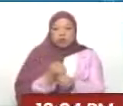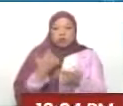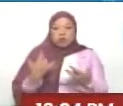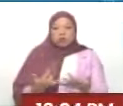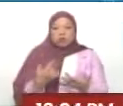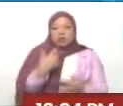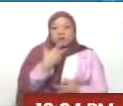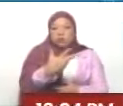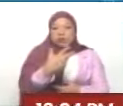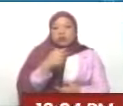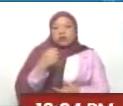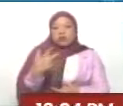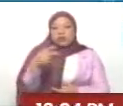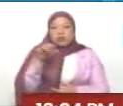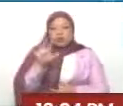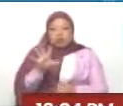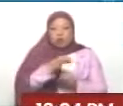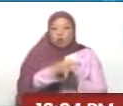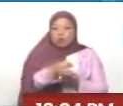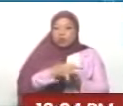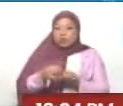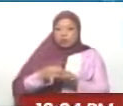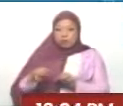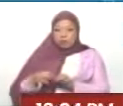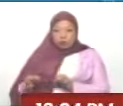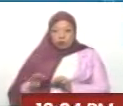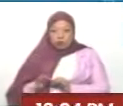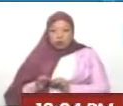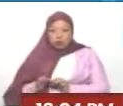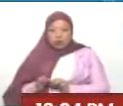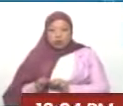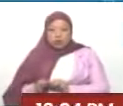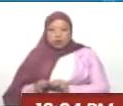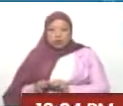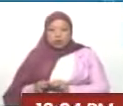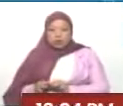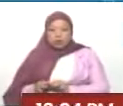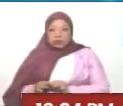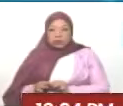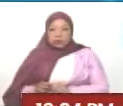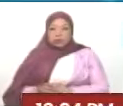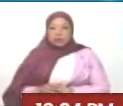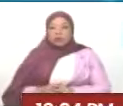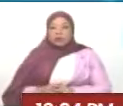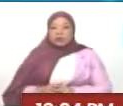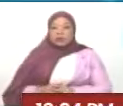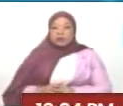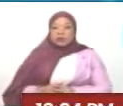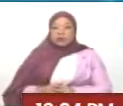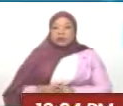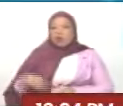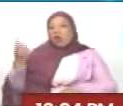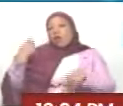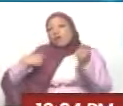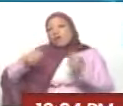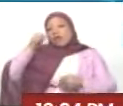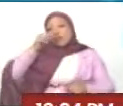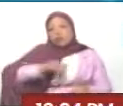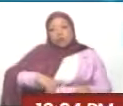son 335 municipios, en dos días, en una fiesta